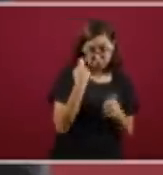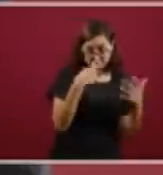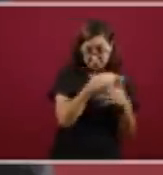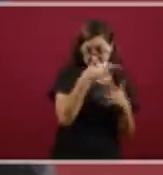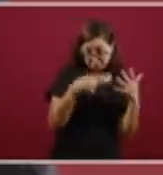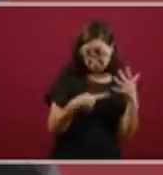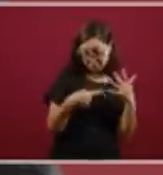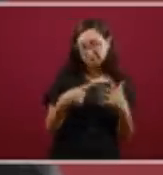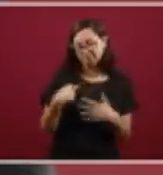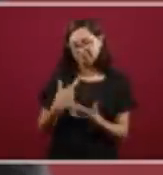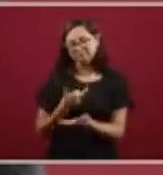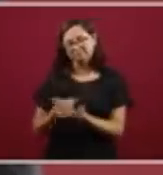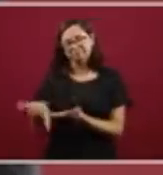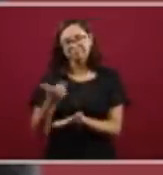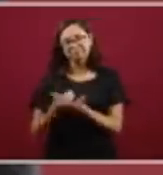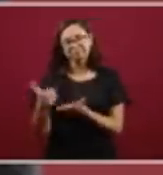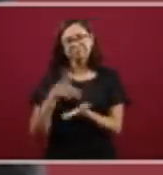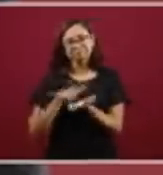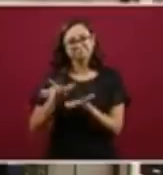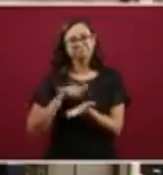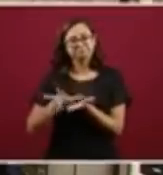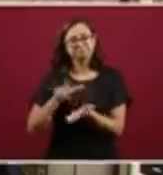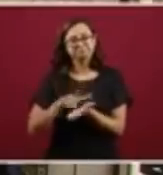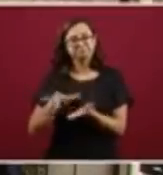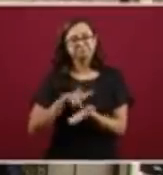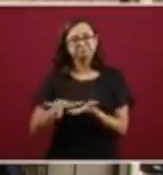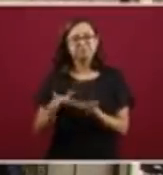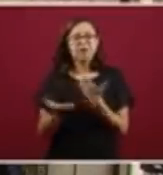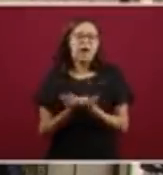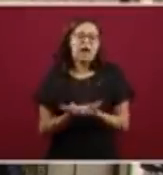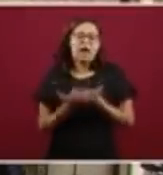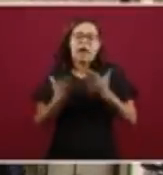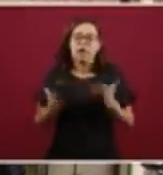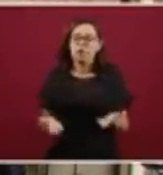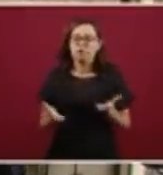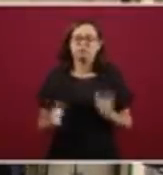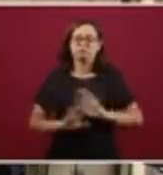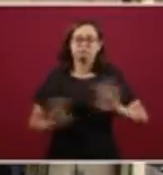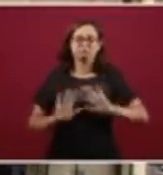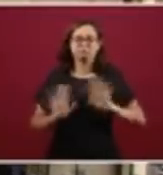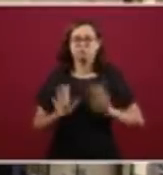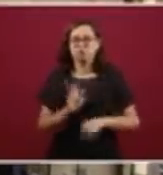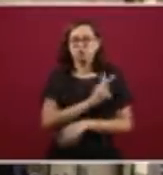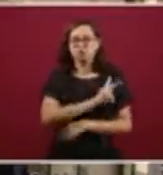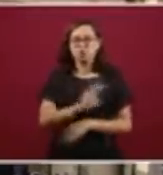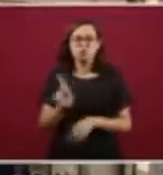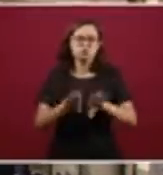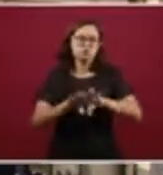pensión formal. Ahora es universal, ahora es para todos,